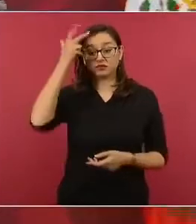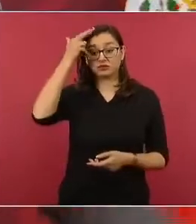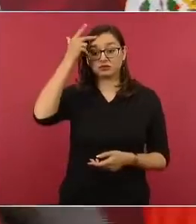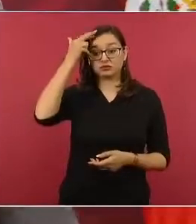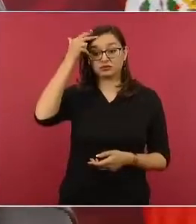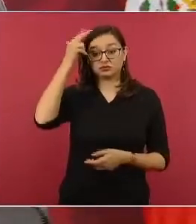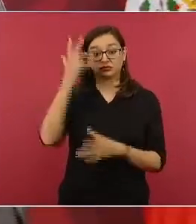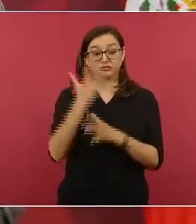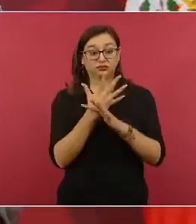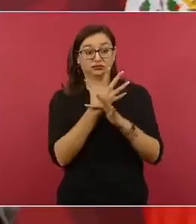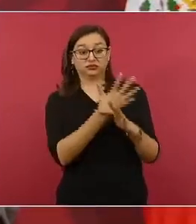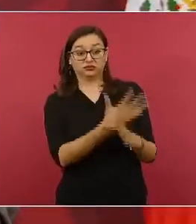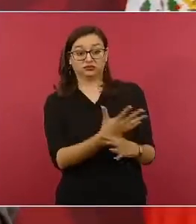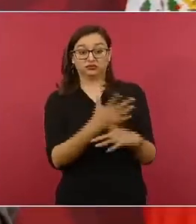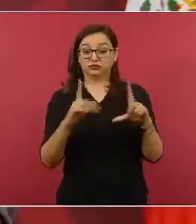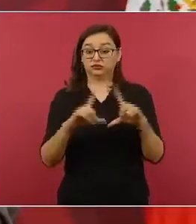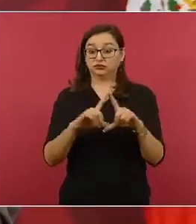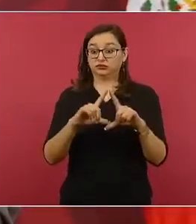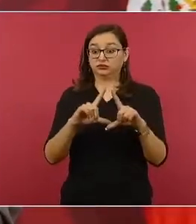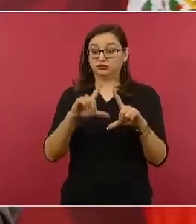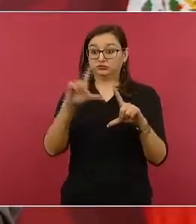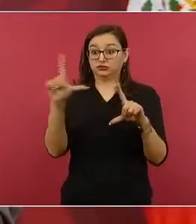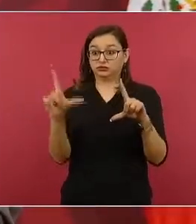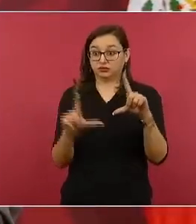territorio nacional